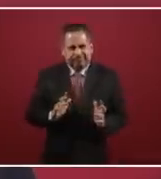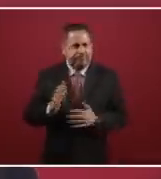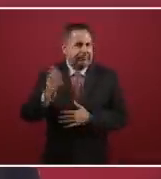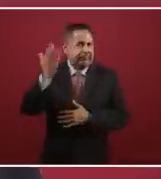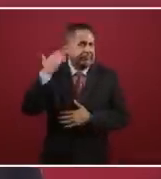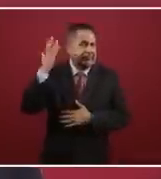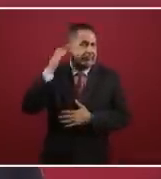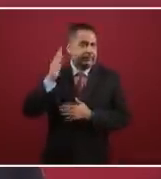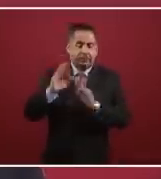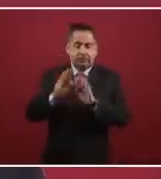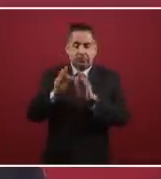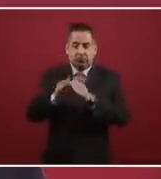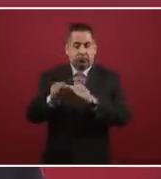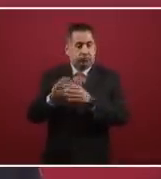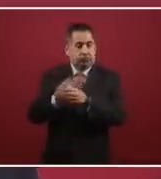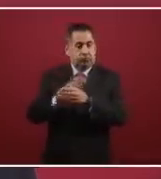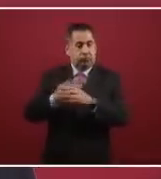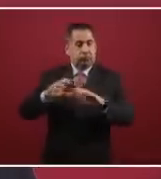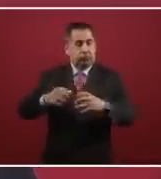forma en que